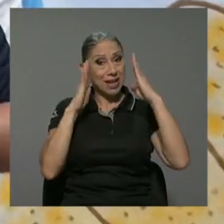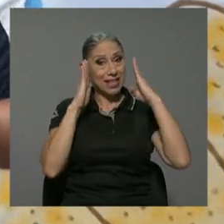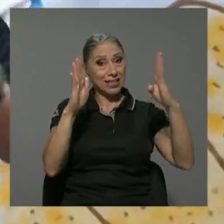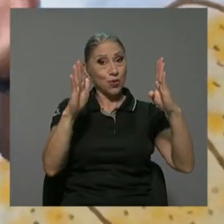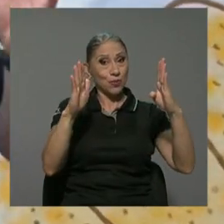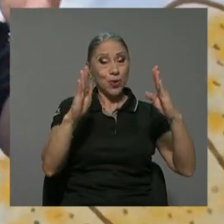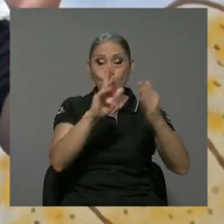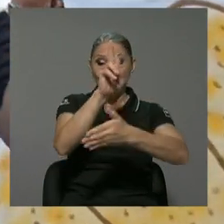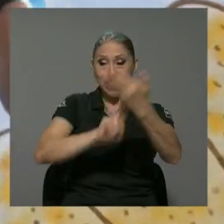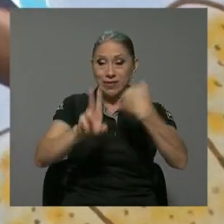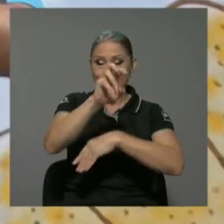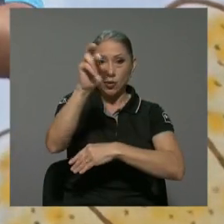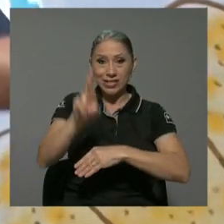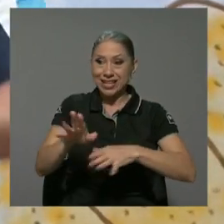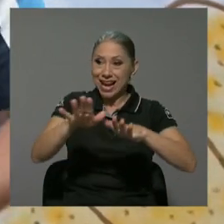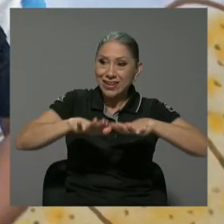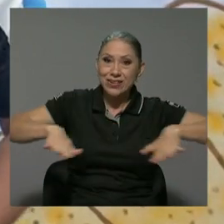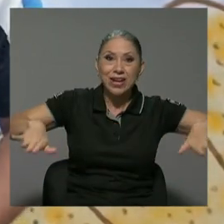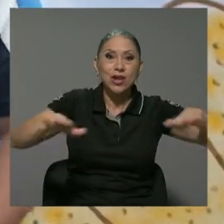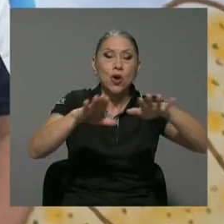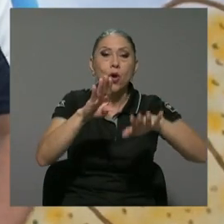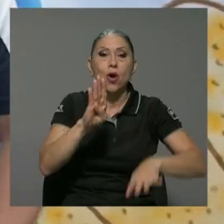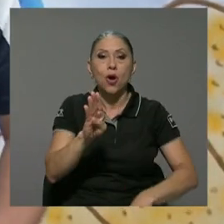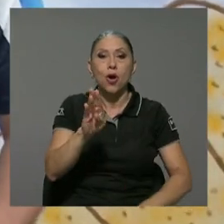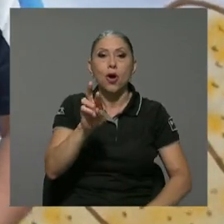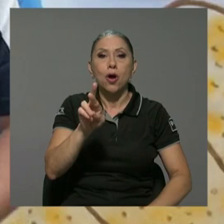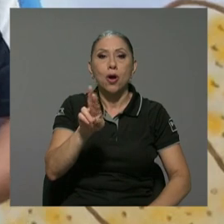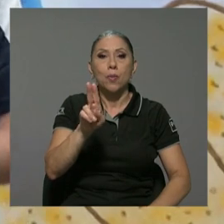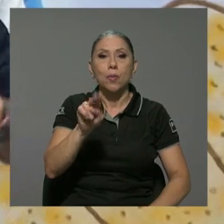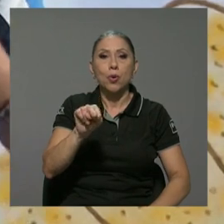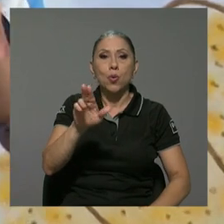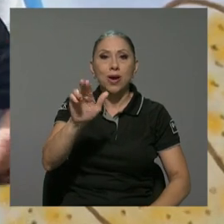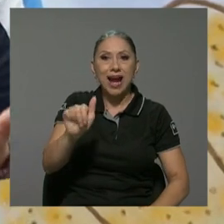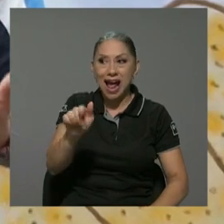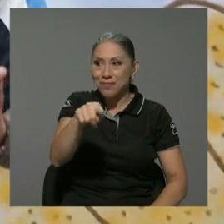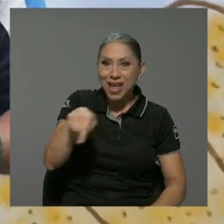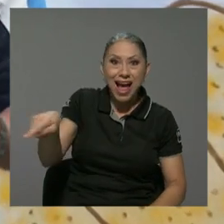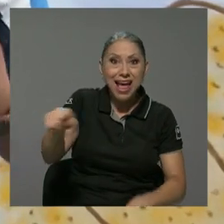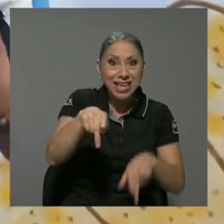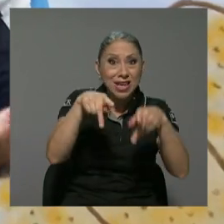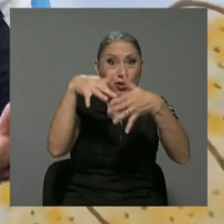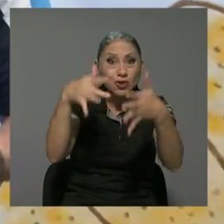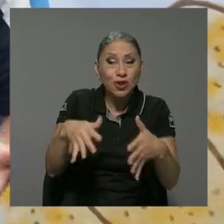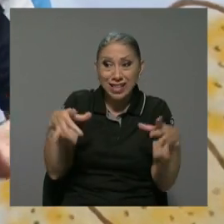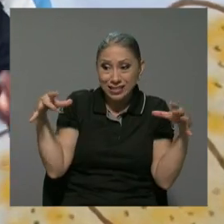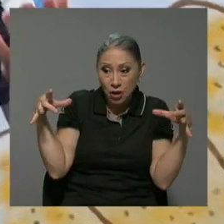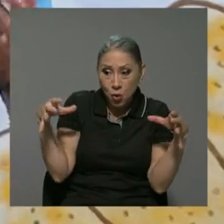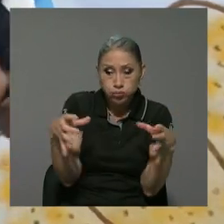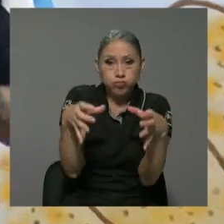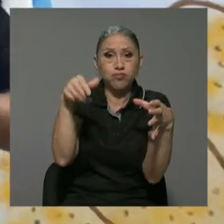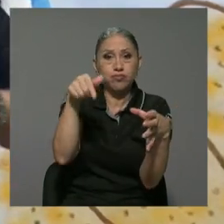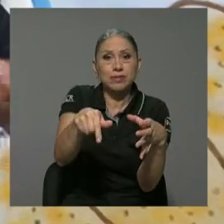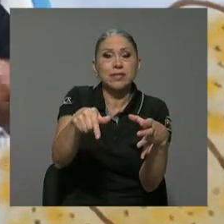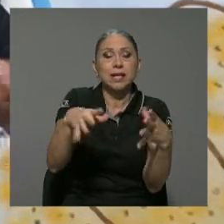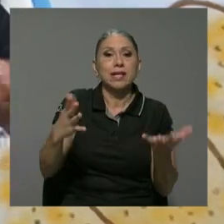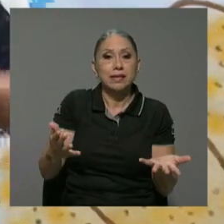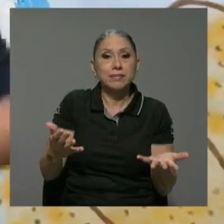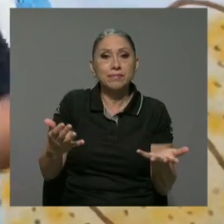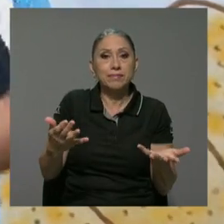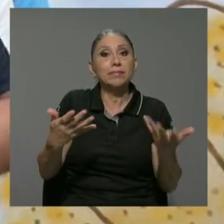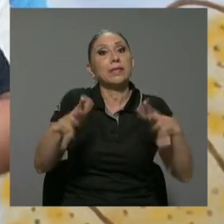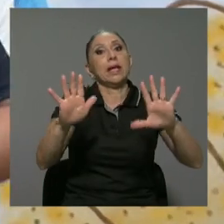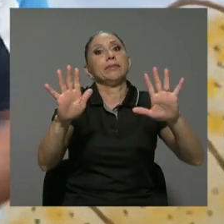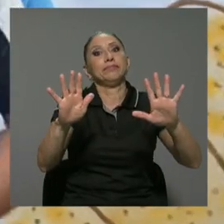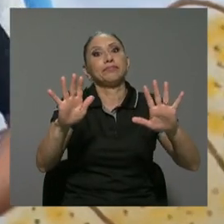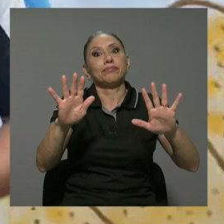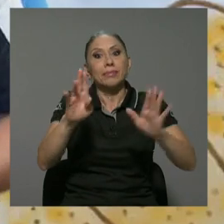Brunca, y jala mucho. Entonces, de ahí, el encontrar la